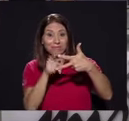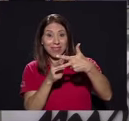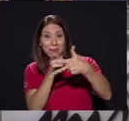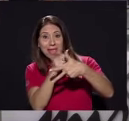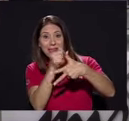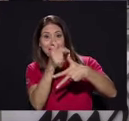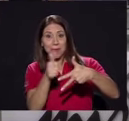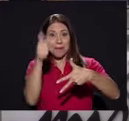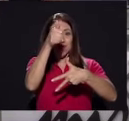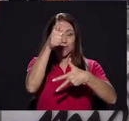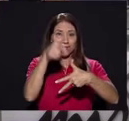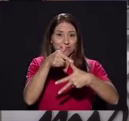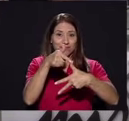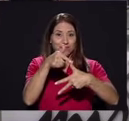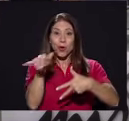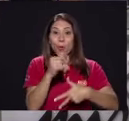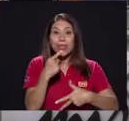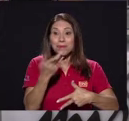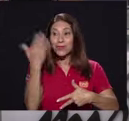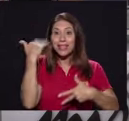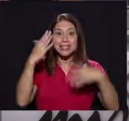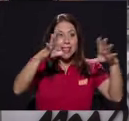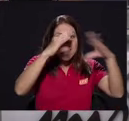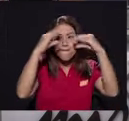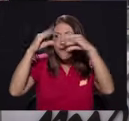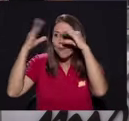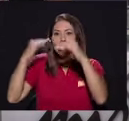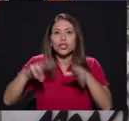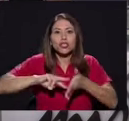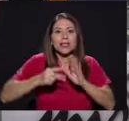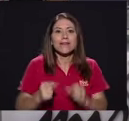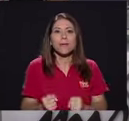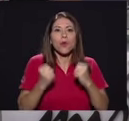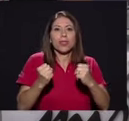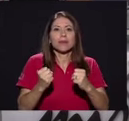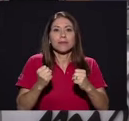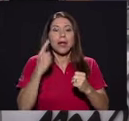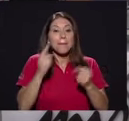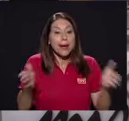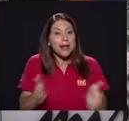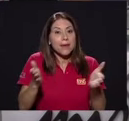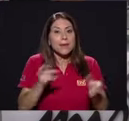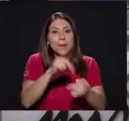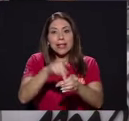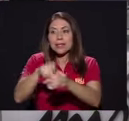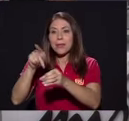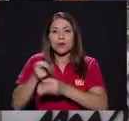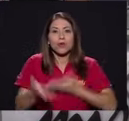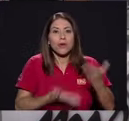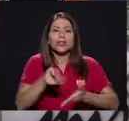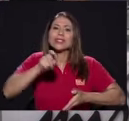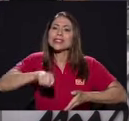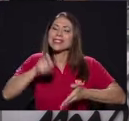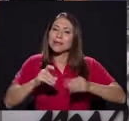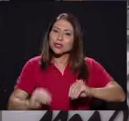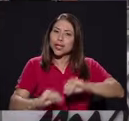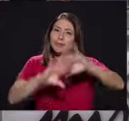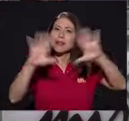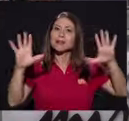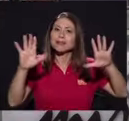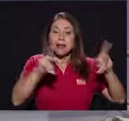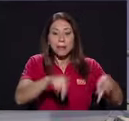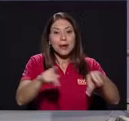de primero, como lo decíamos, la información es poder. Y para promover esa participación y la colaboración necesitamos tener transparencia desde el punto de